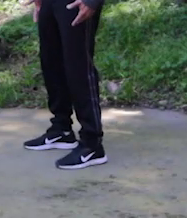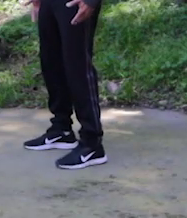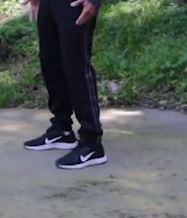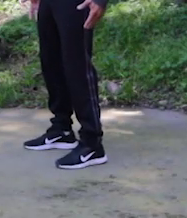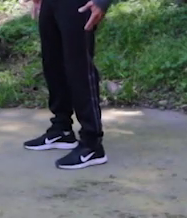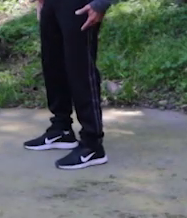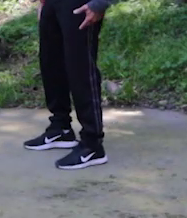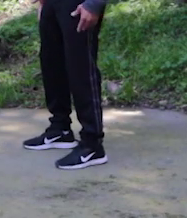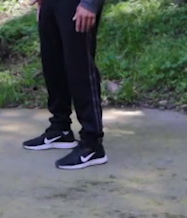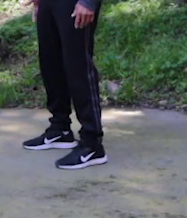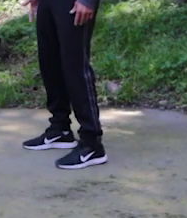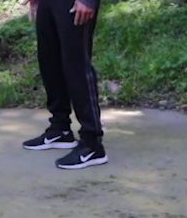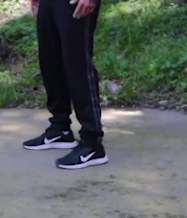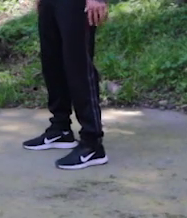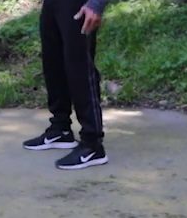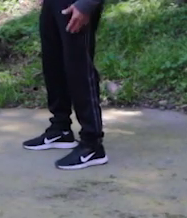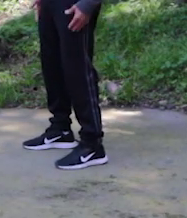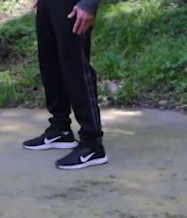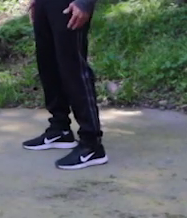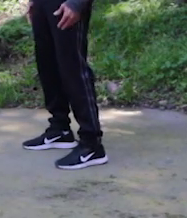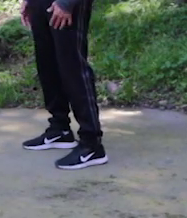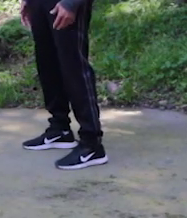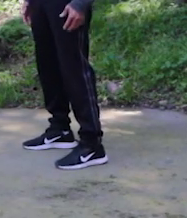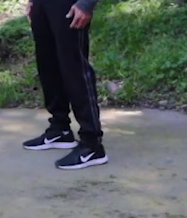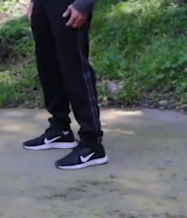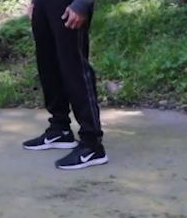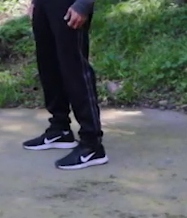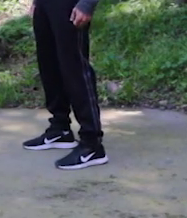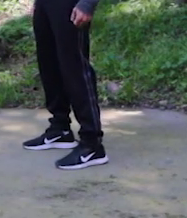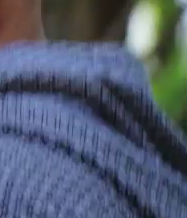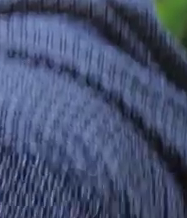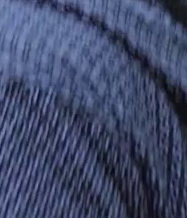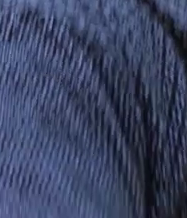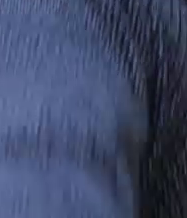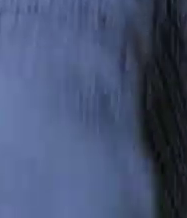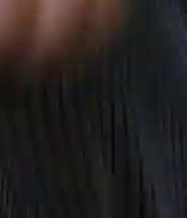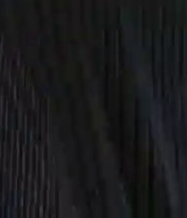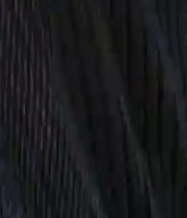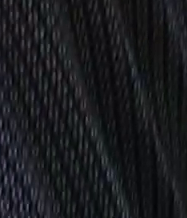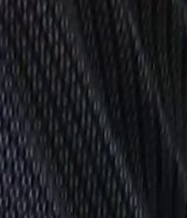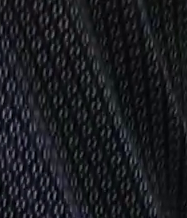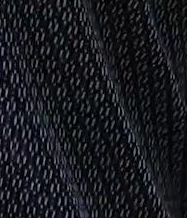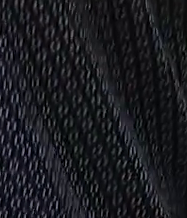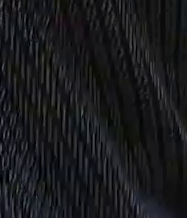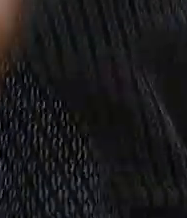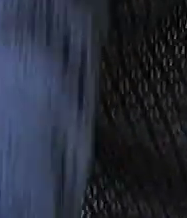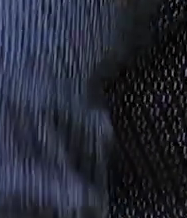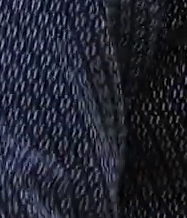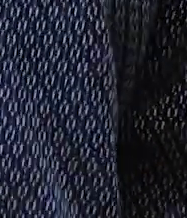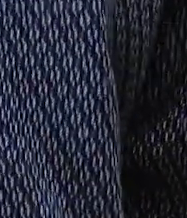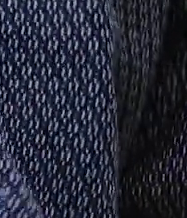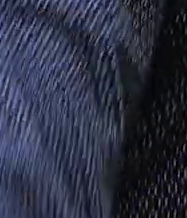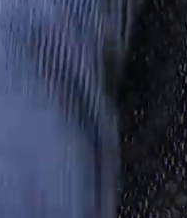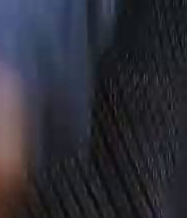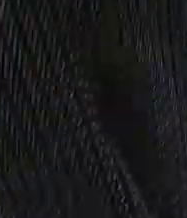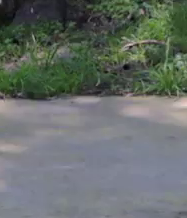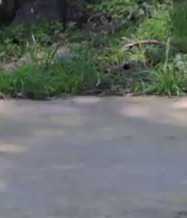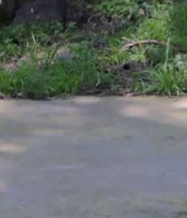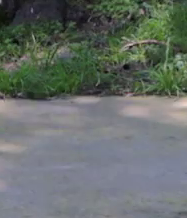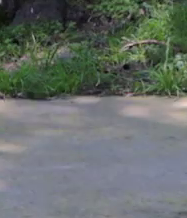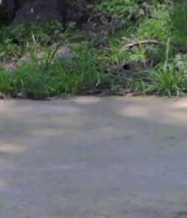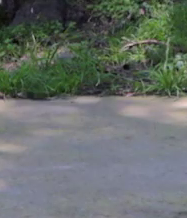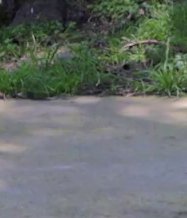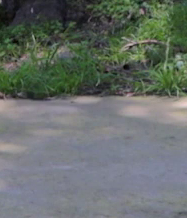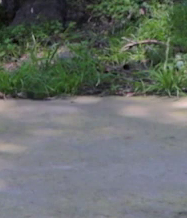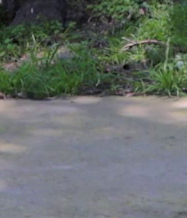a abrir el compás de una forma que sintamos relajados y vamos a elevar los brazos lateralmente,